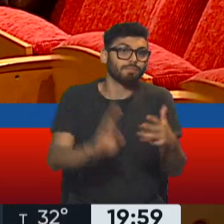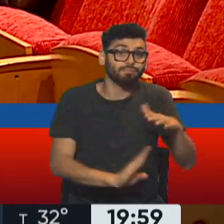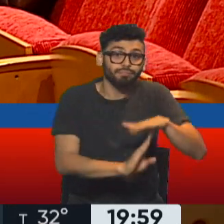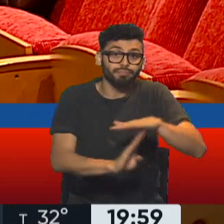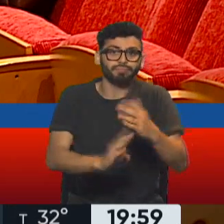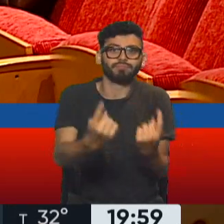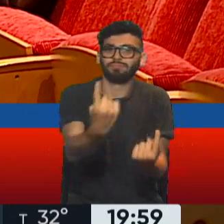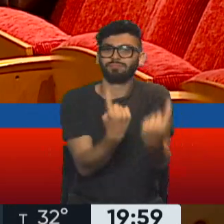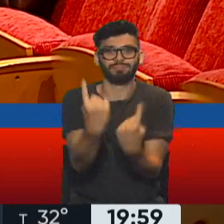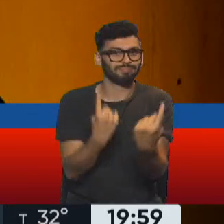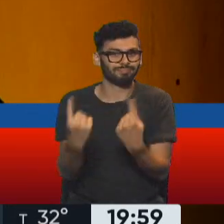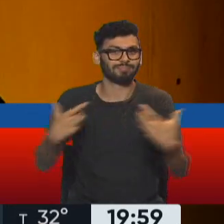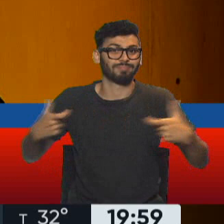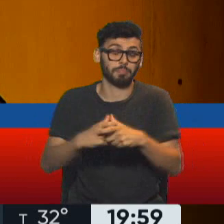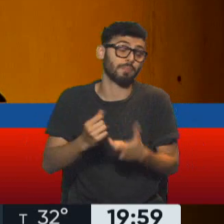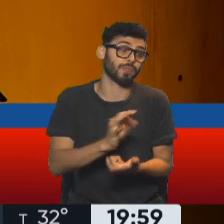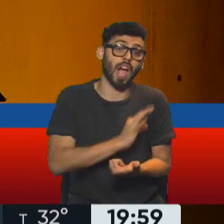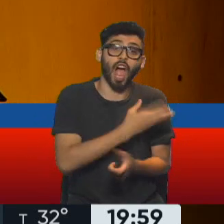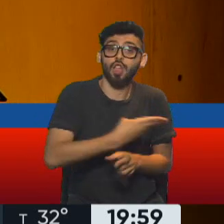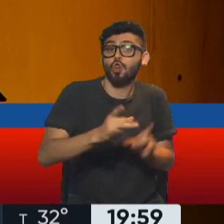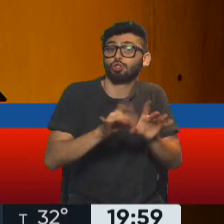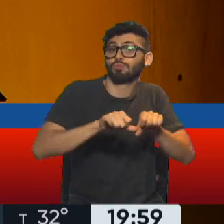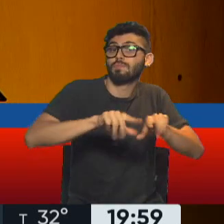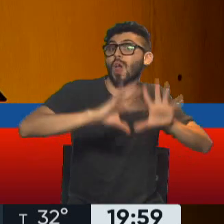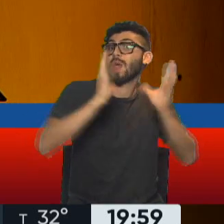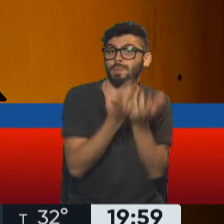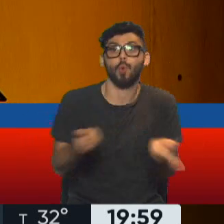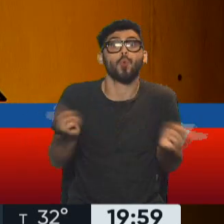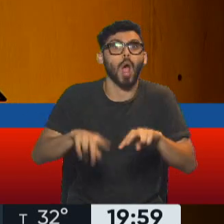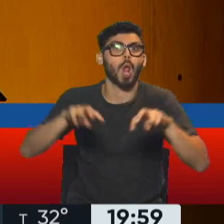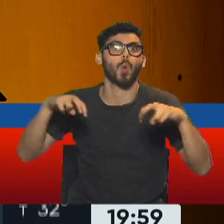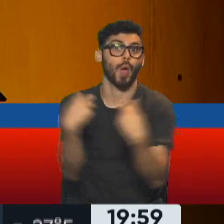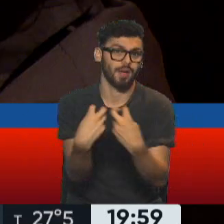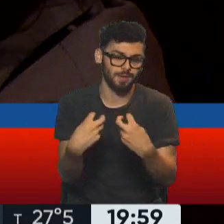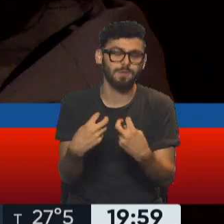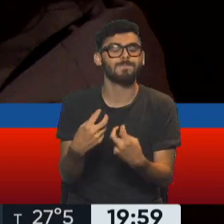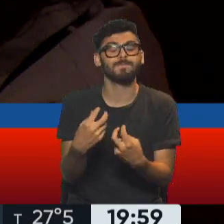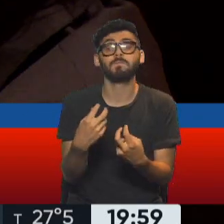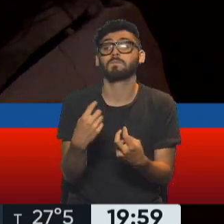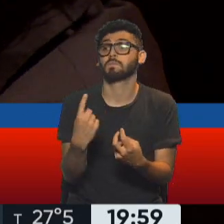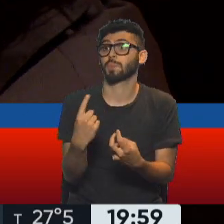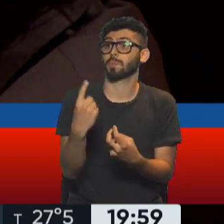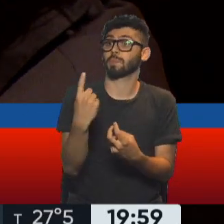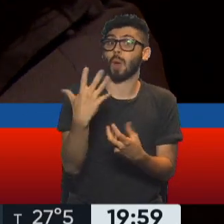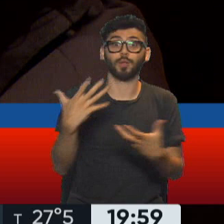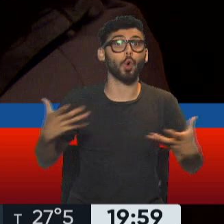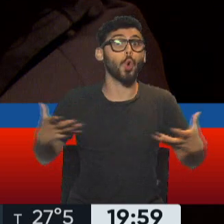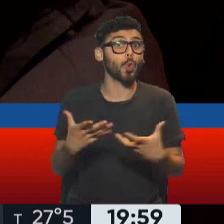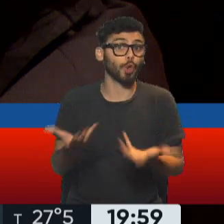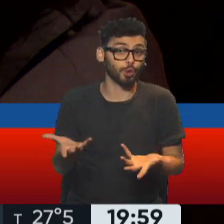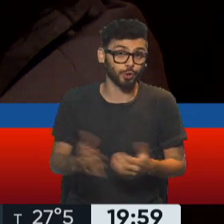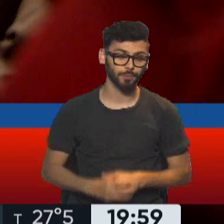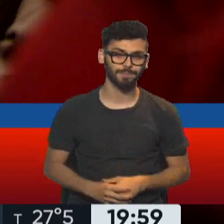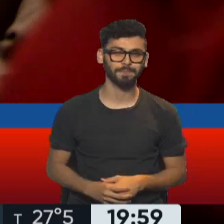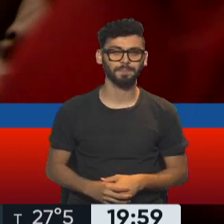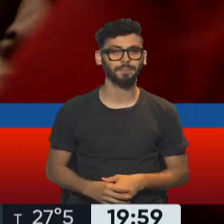estos terribles años de pandemia es la primera vez que lo podemos celebrar juntos la conmemoración